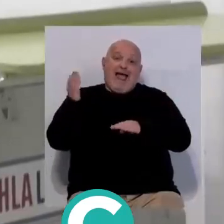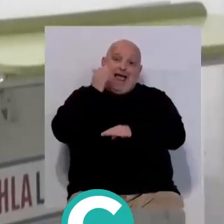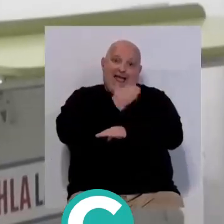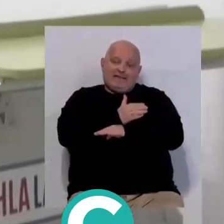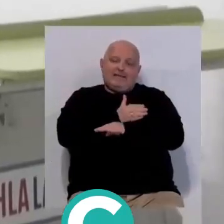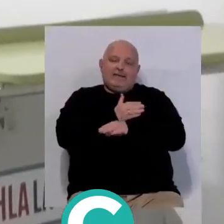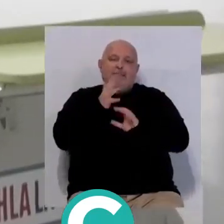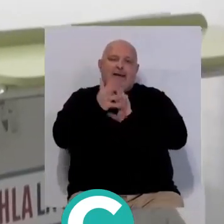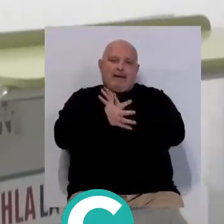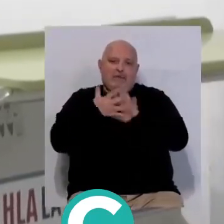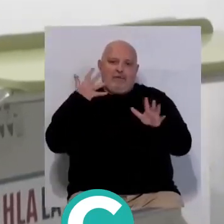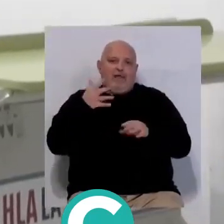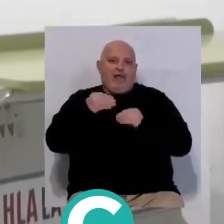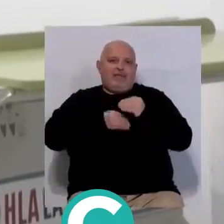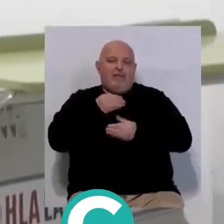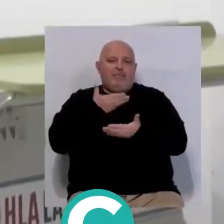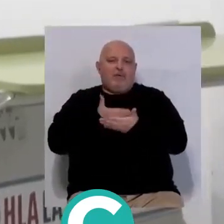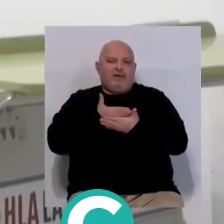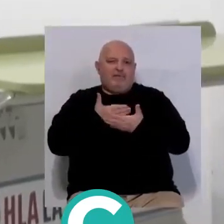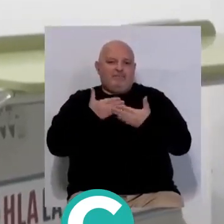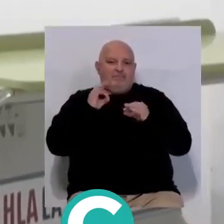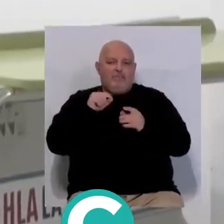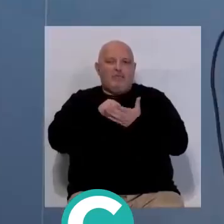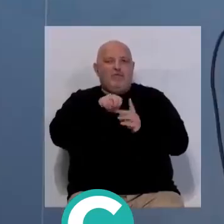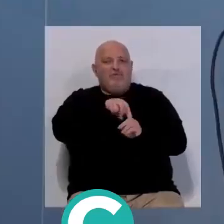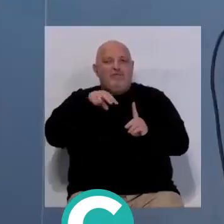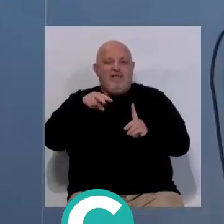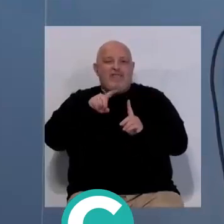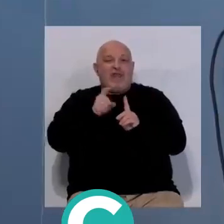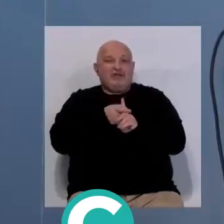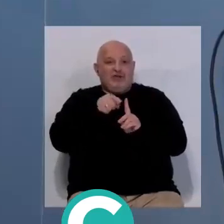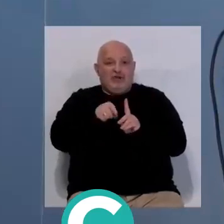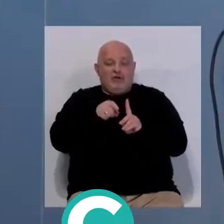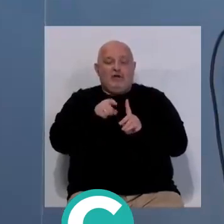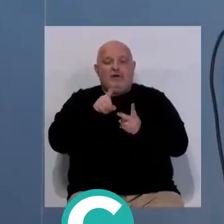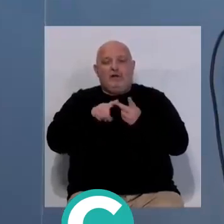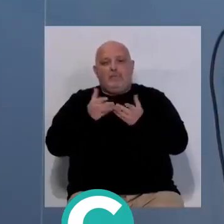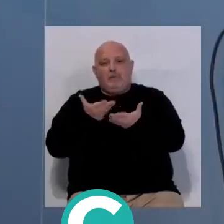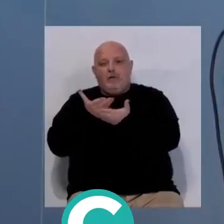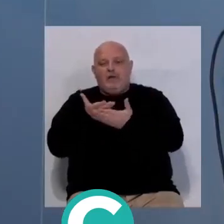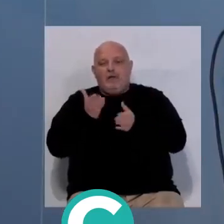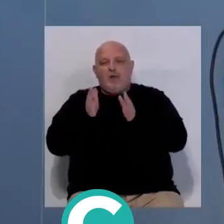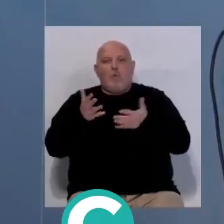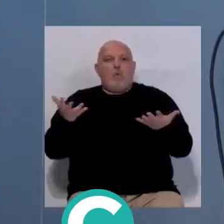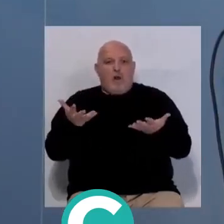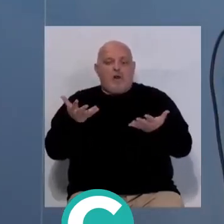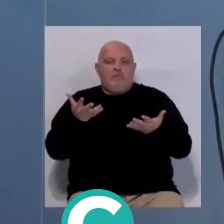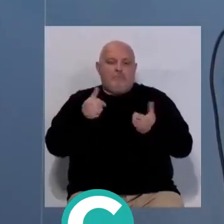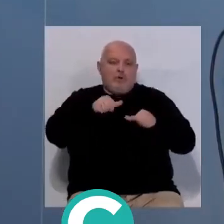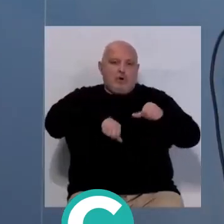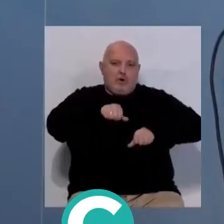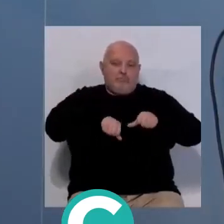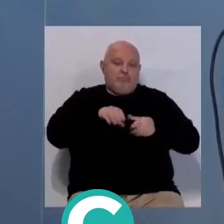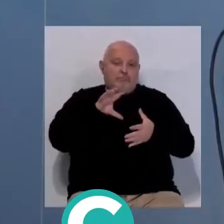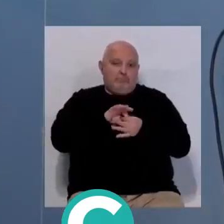antes y más rápido hagamos las pruebas nuestras desde el punto de vista de diagnóstico, como la propuesta de tratamiento, bien quirúrgica,